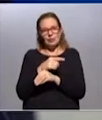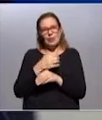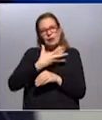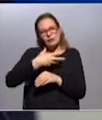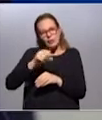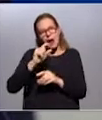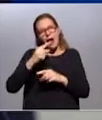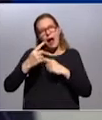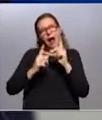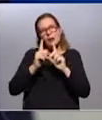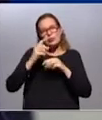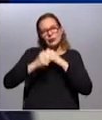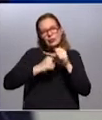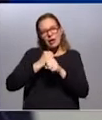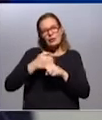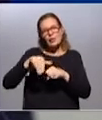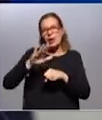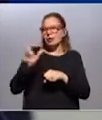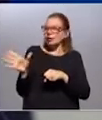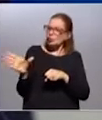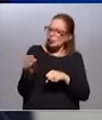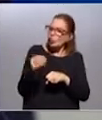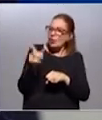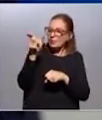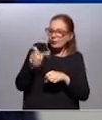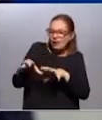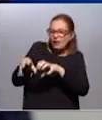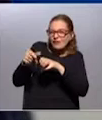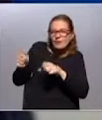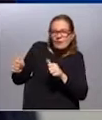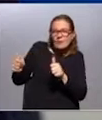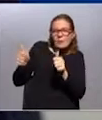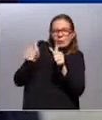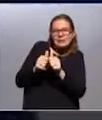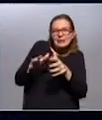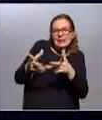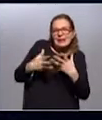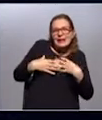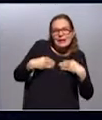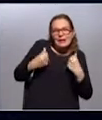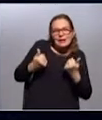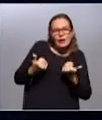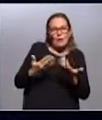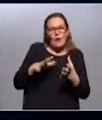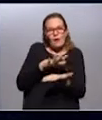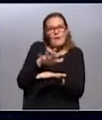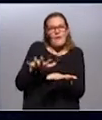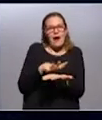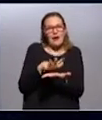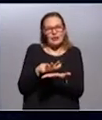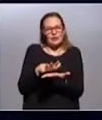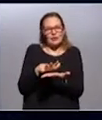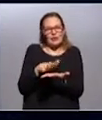llevar algunos años más que toda la gente se sienta partícipe e involucrada en su municipio en su